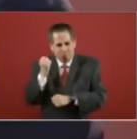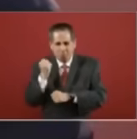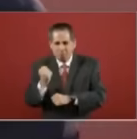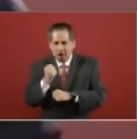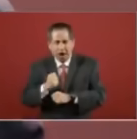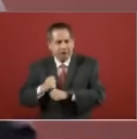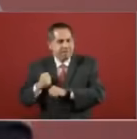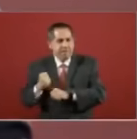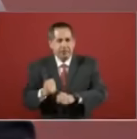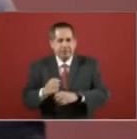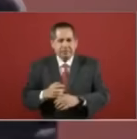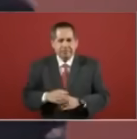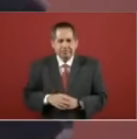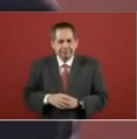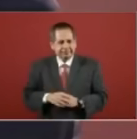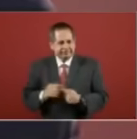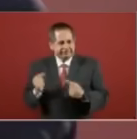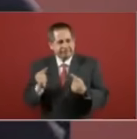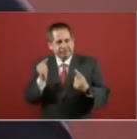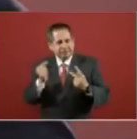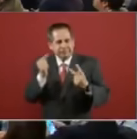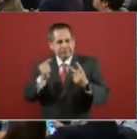Le daba yo en el mero centro.